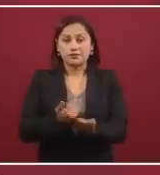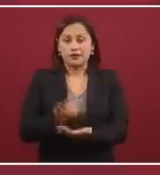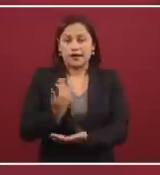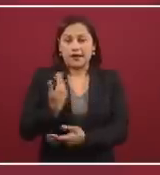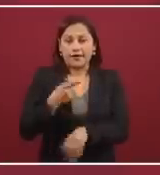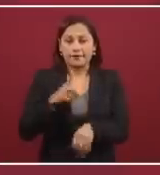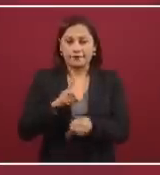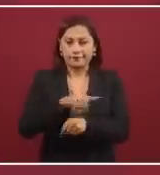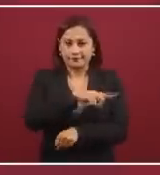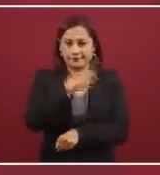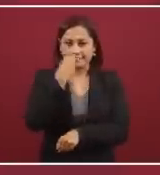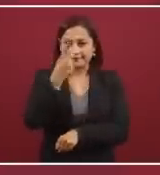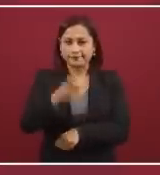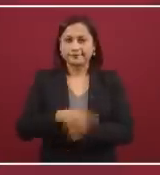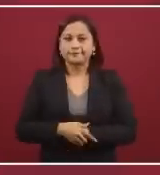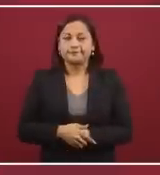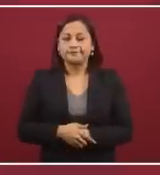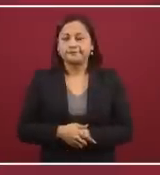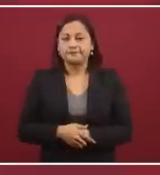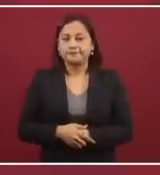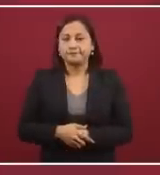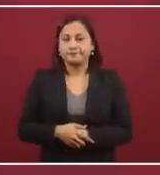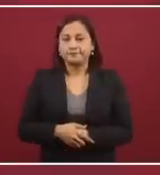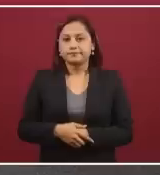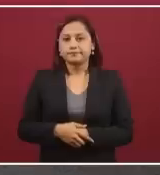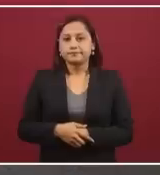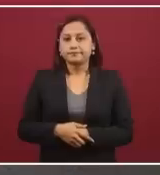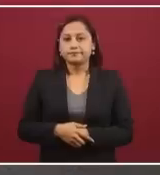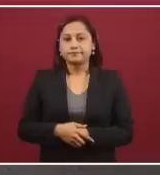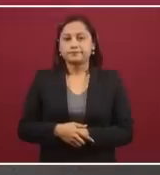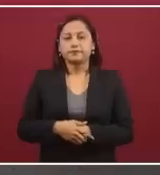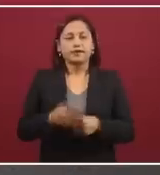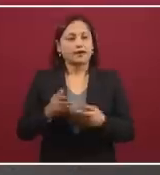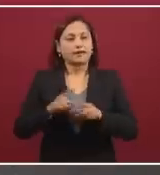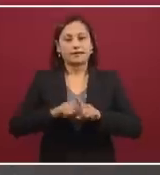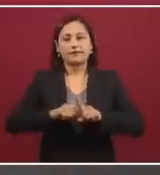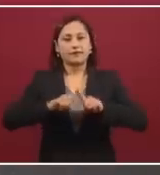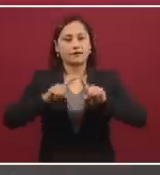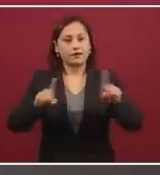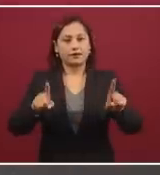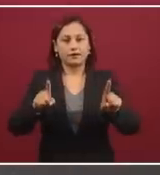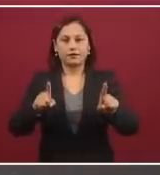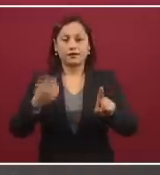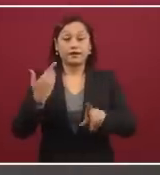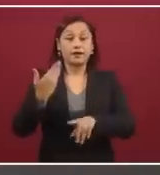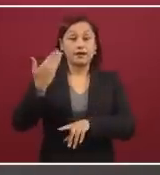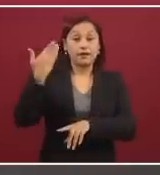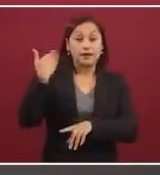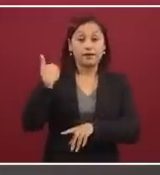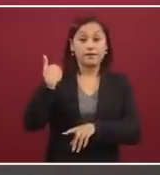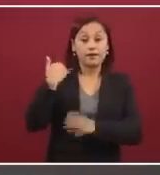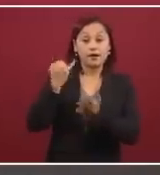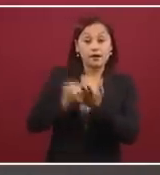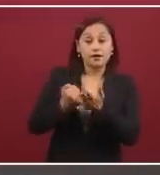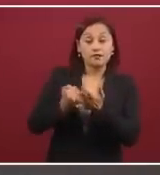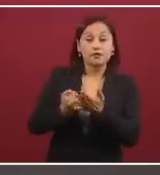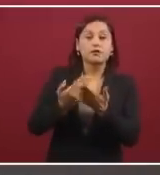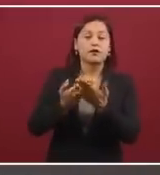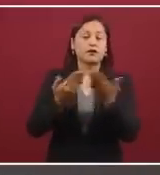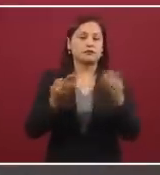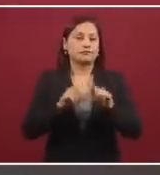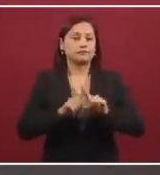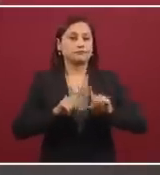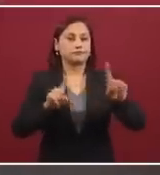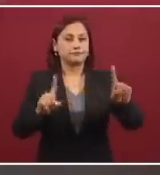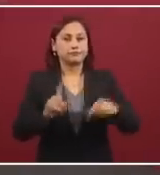días es de otro orden sin embargo vamos